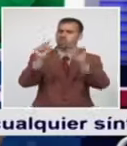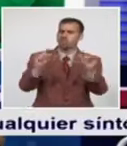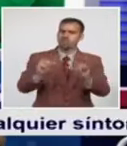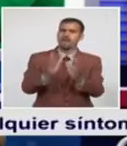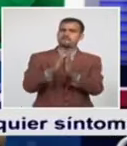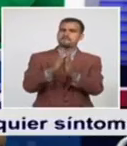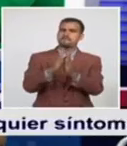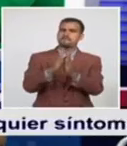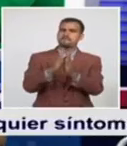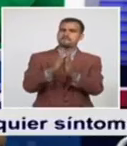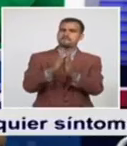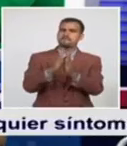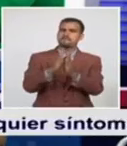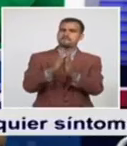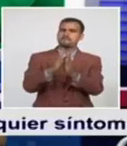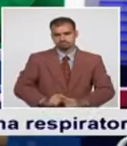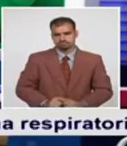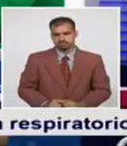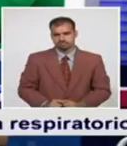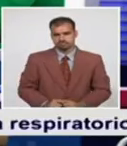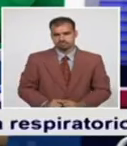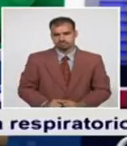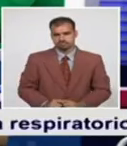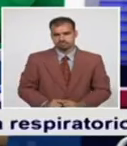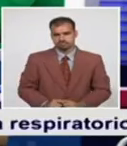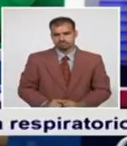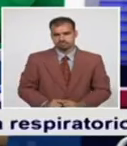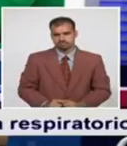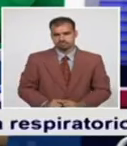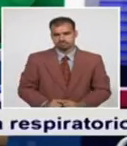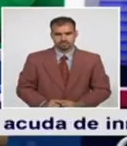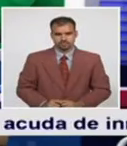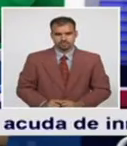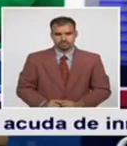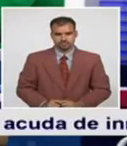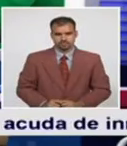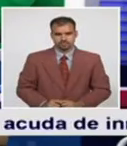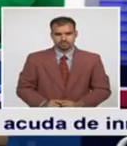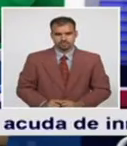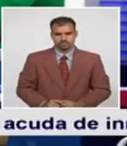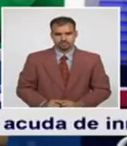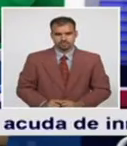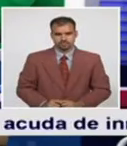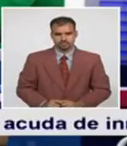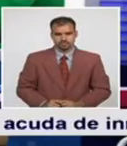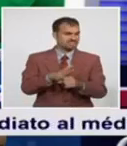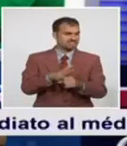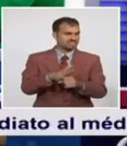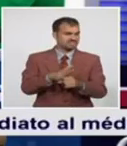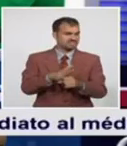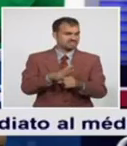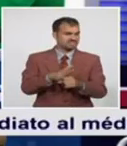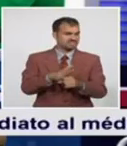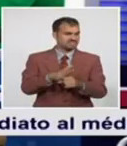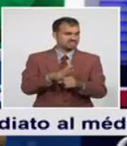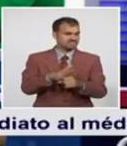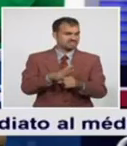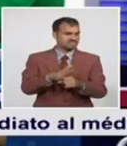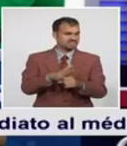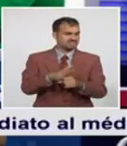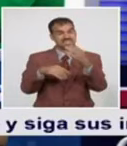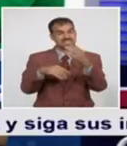le decía que comenzamos con una información que todavía traduce una fuerte complejidad